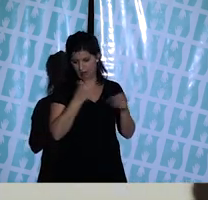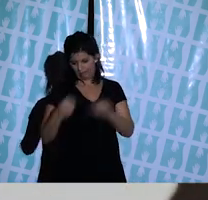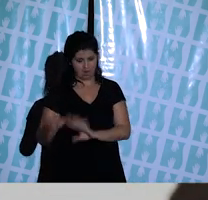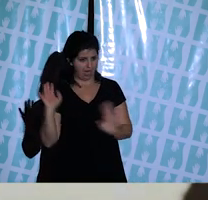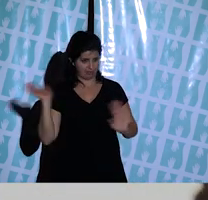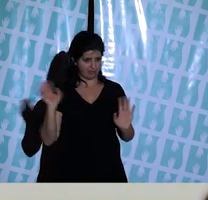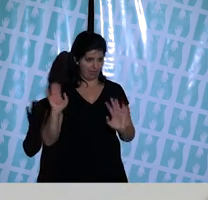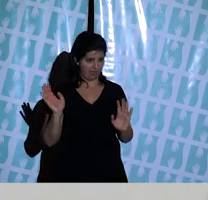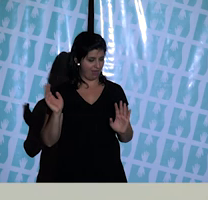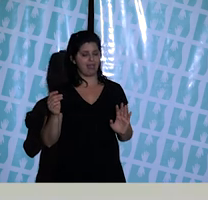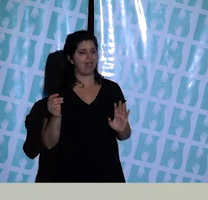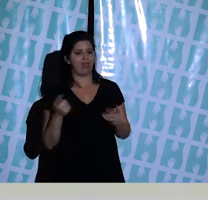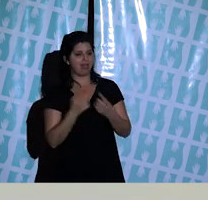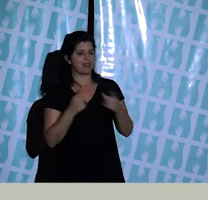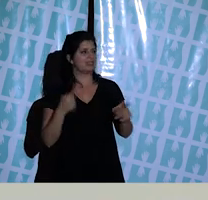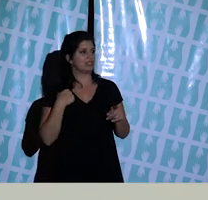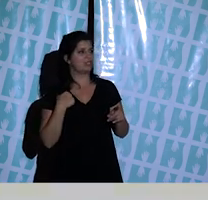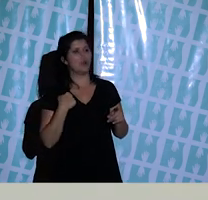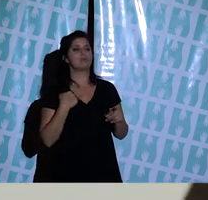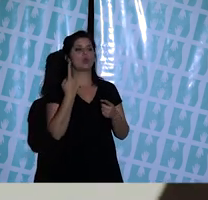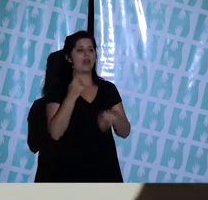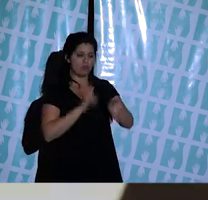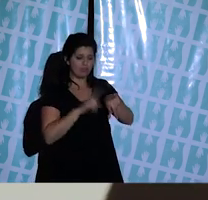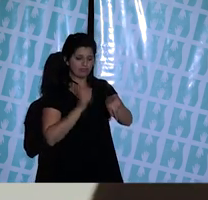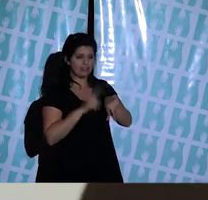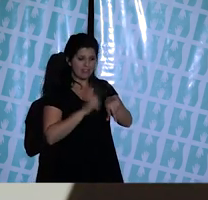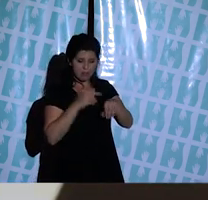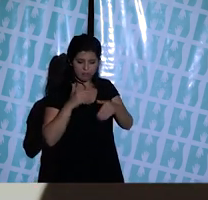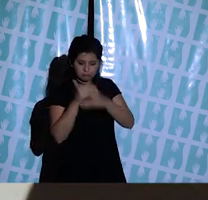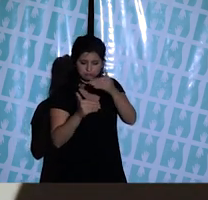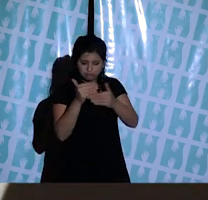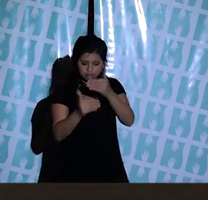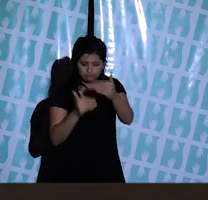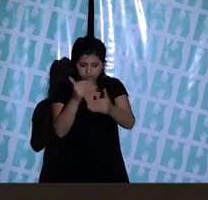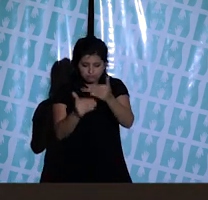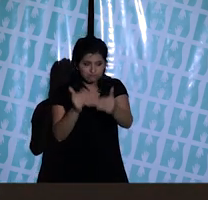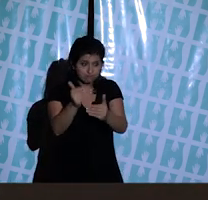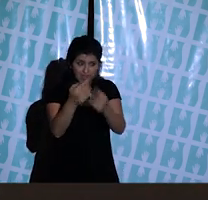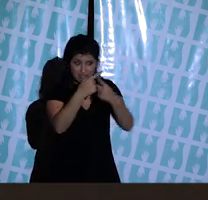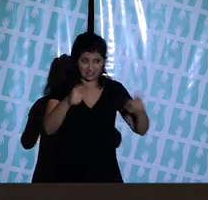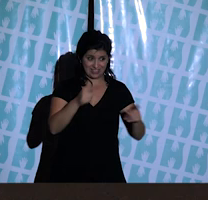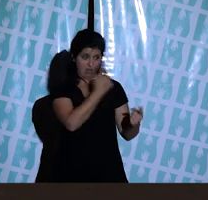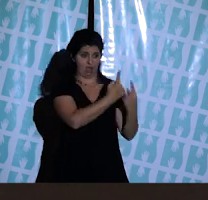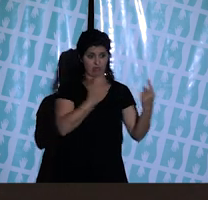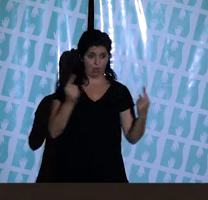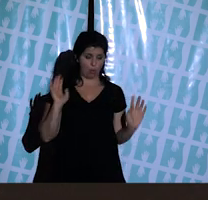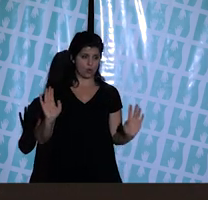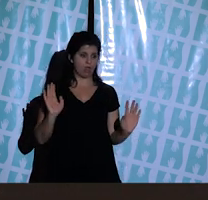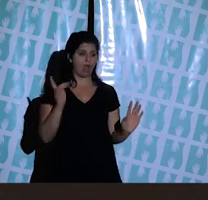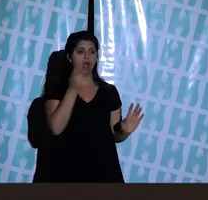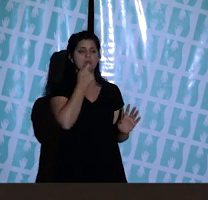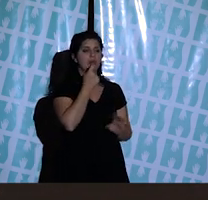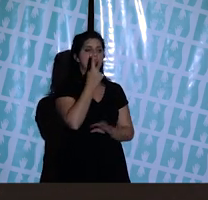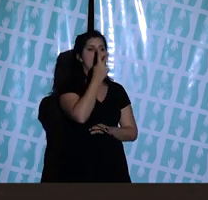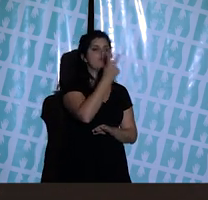invertir tiempo en consumir la sustancia, o recuperarse de los efectos. Por ejemplo, cuando pasan más de